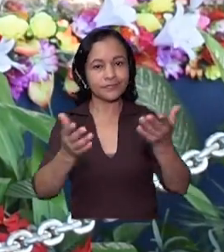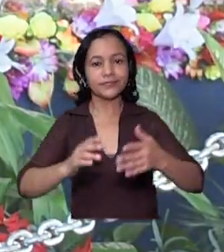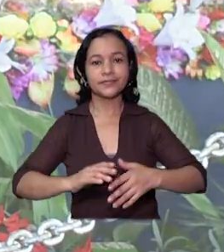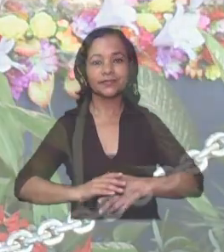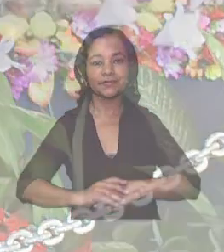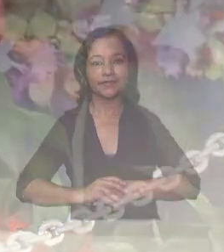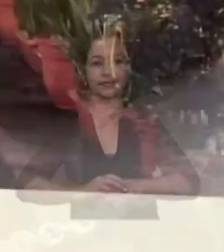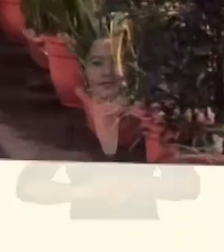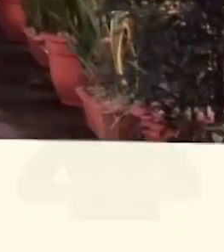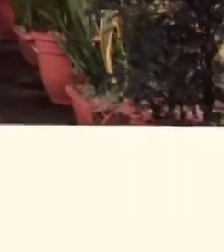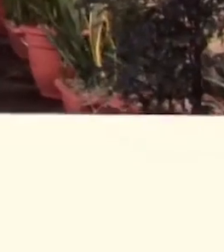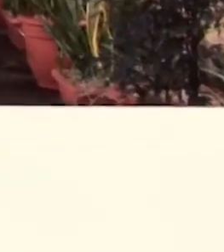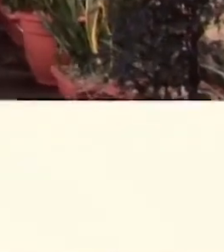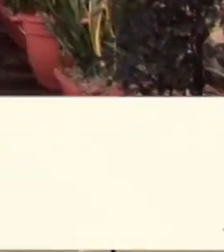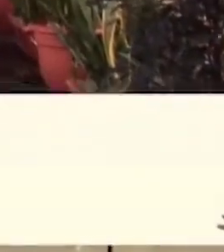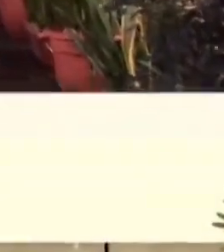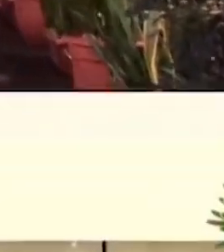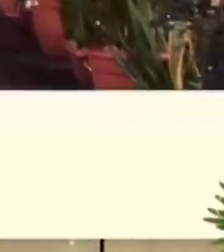Veamos.